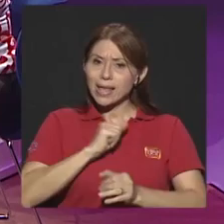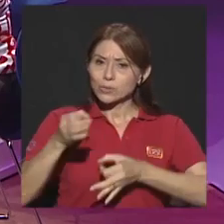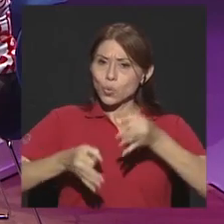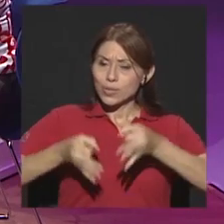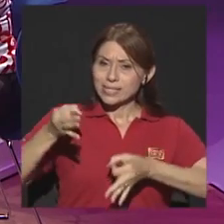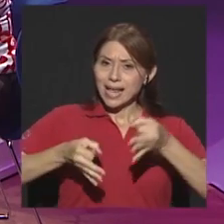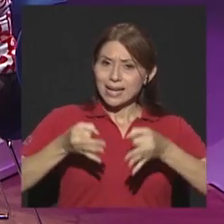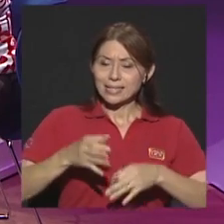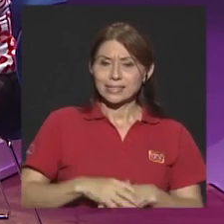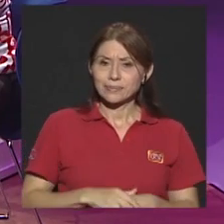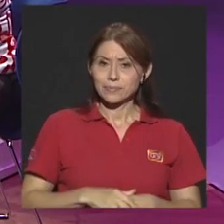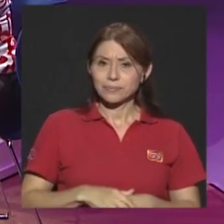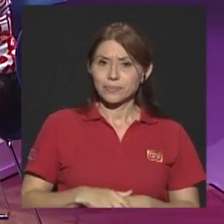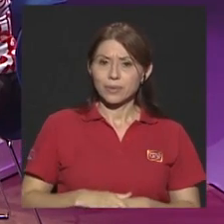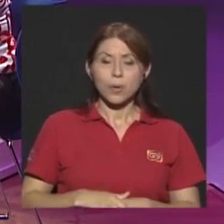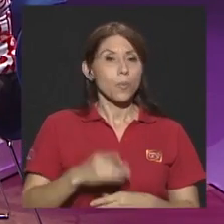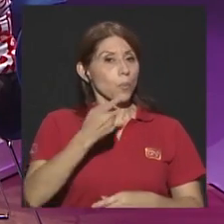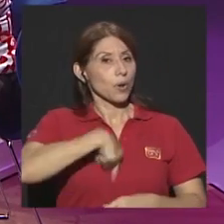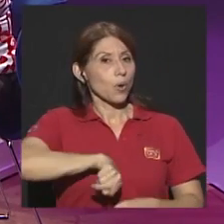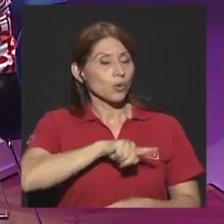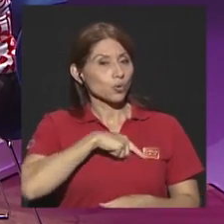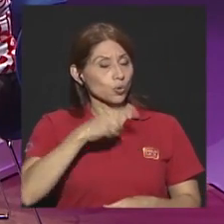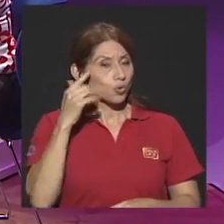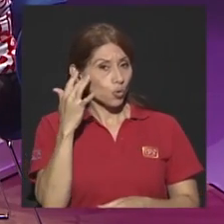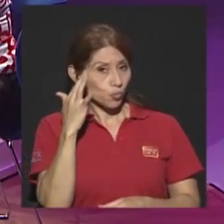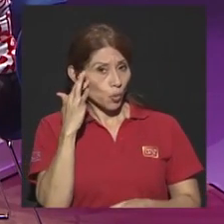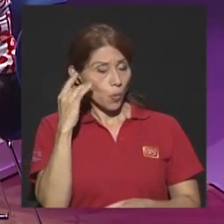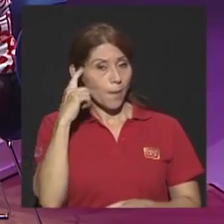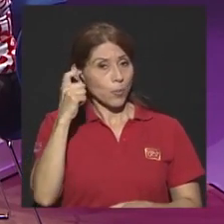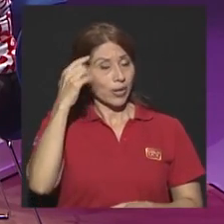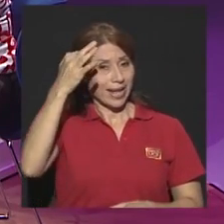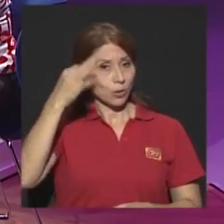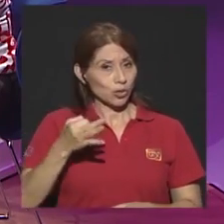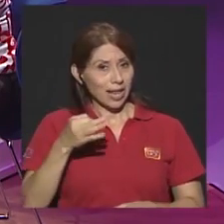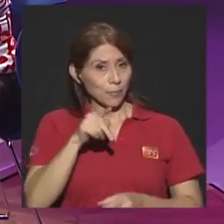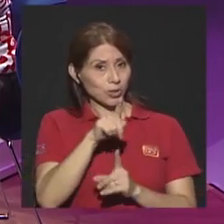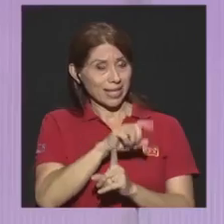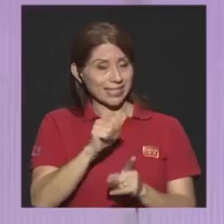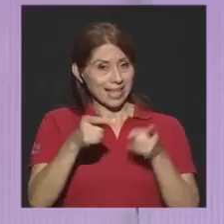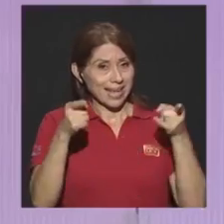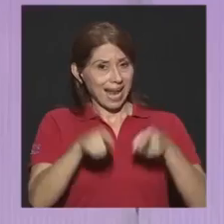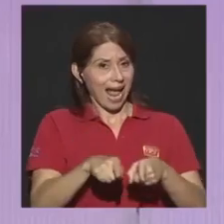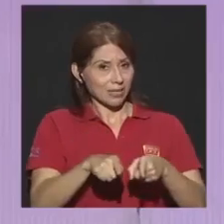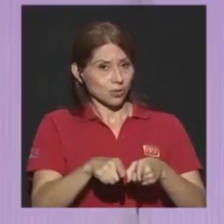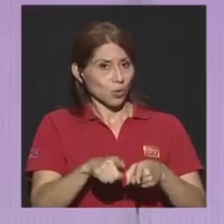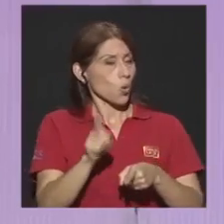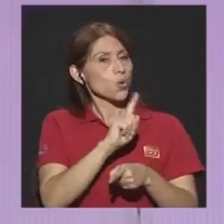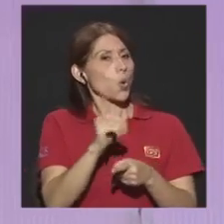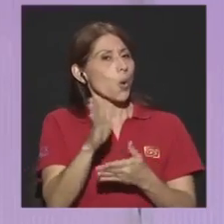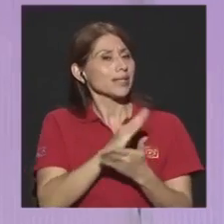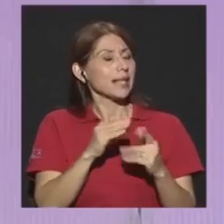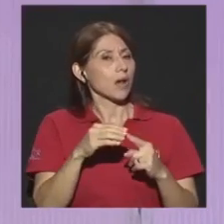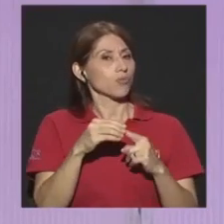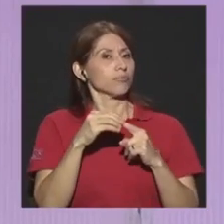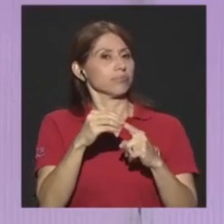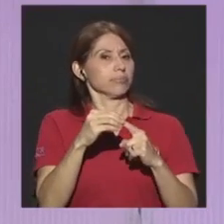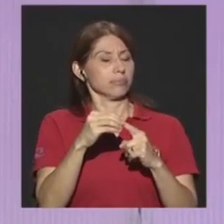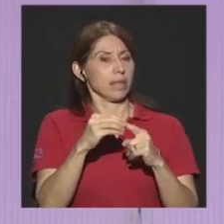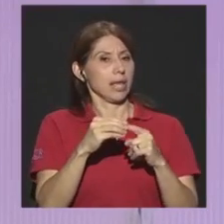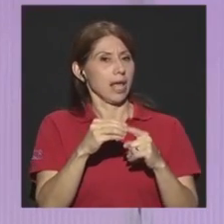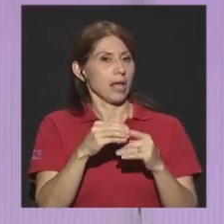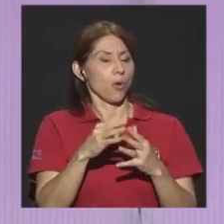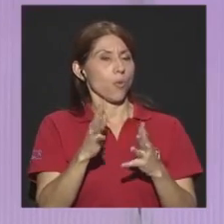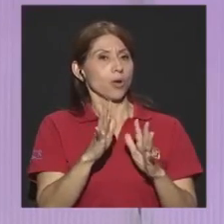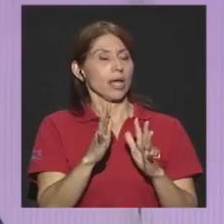nos preocupa porque consideramos que este caso no es algo excepcional, no es una